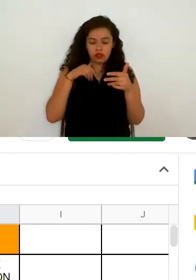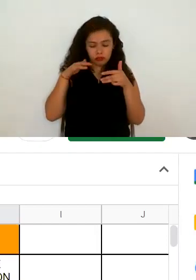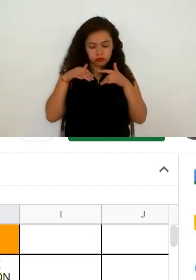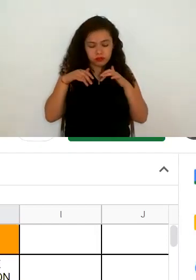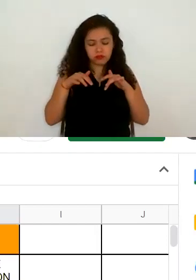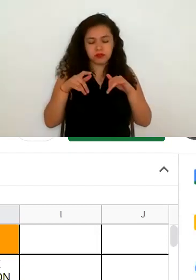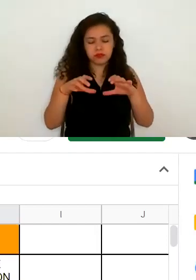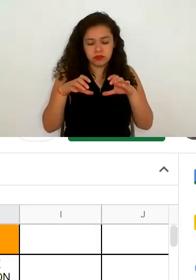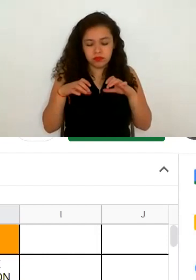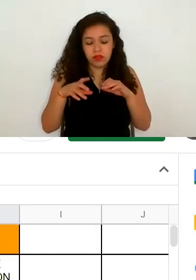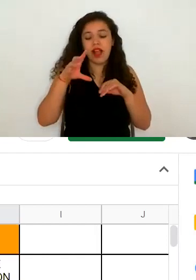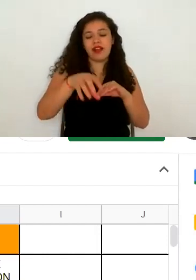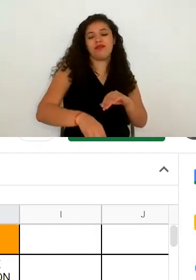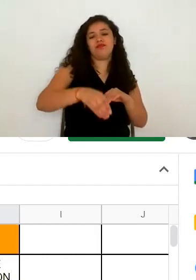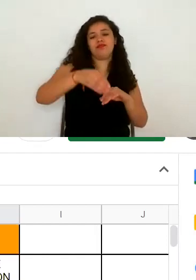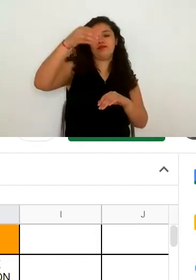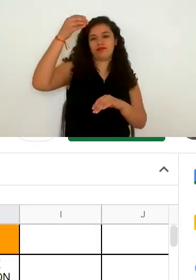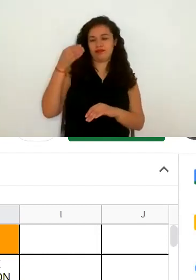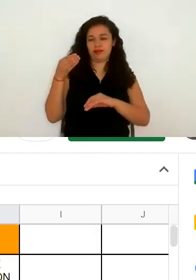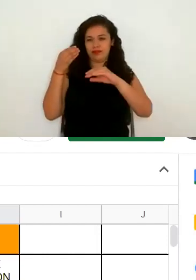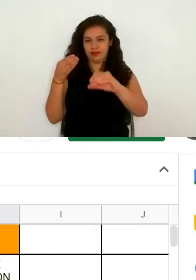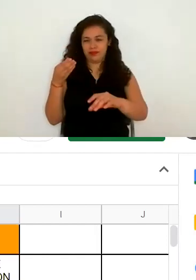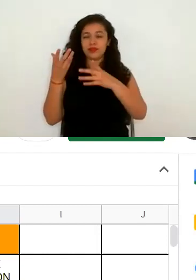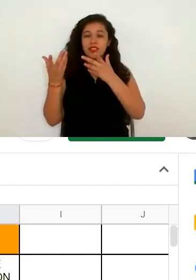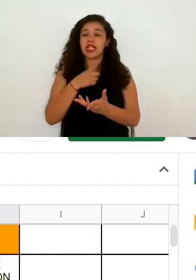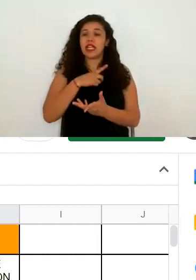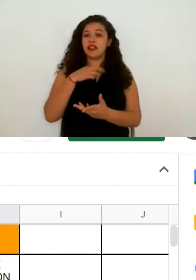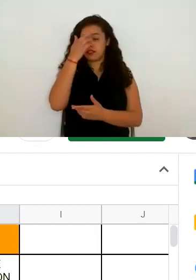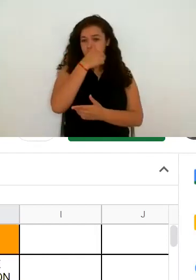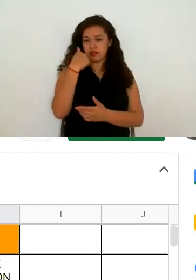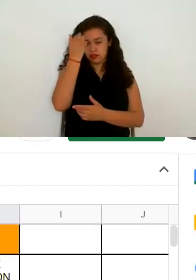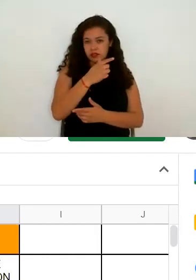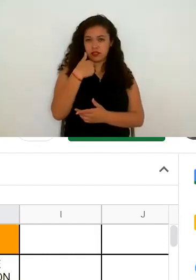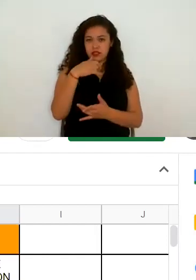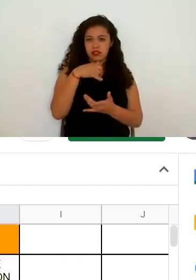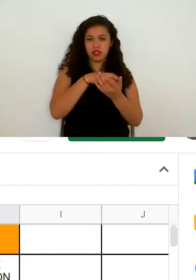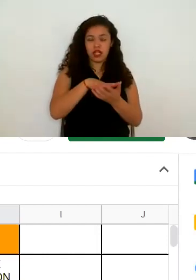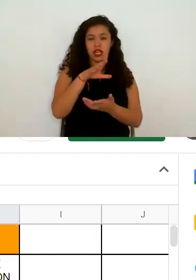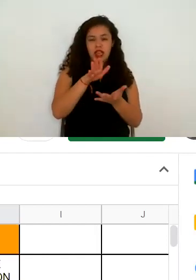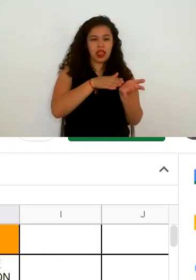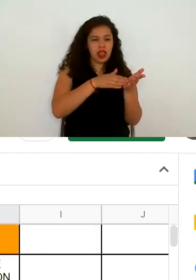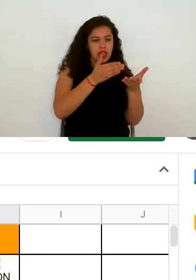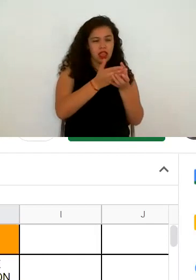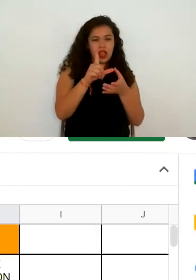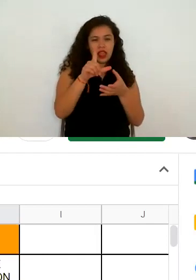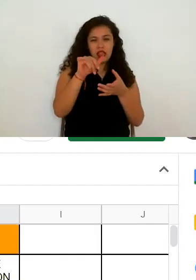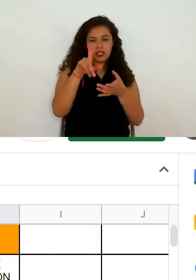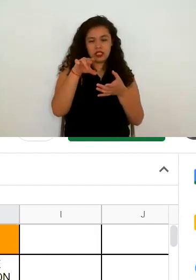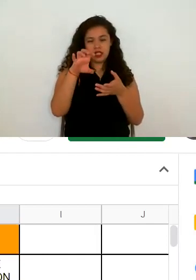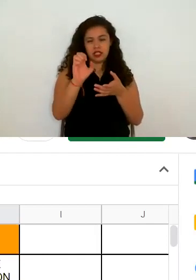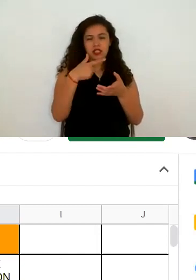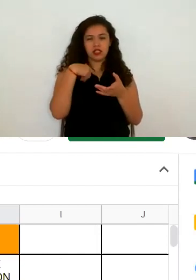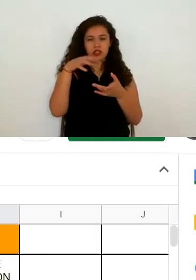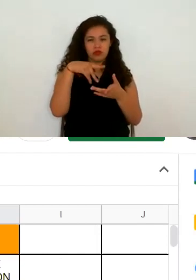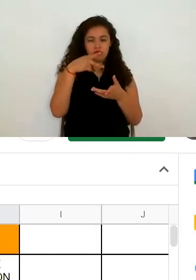¿no? Entonces, habrá que revisar este inventario y decir, bueno, yo quiero el expediente de Leslie. Entonces, rastreamos por su apellido